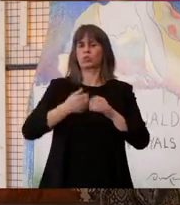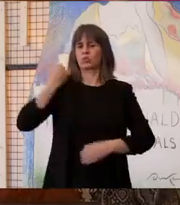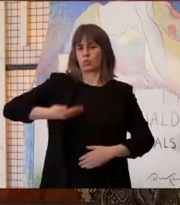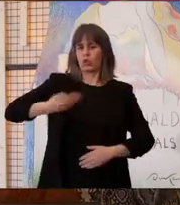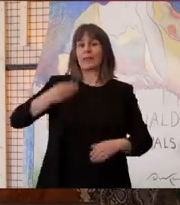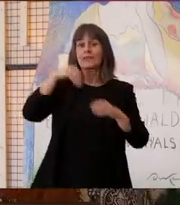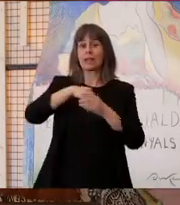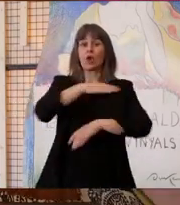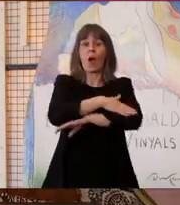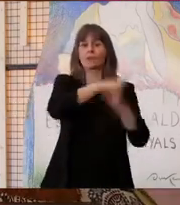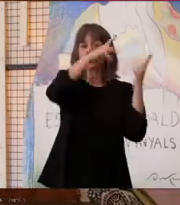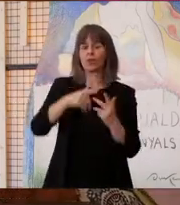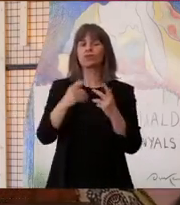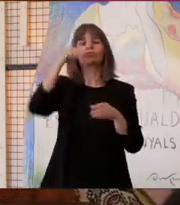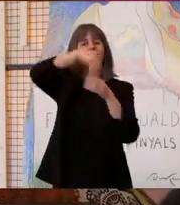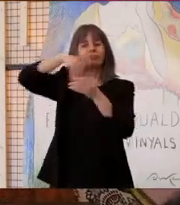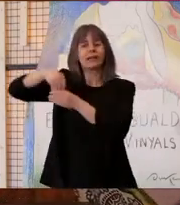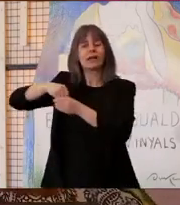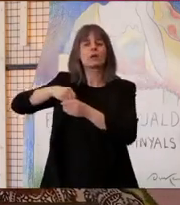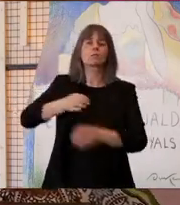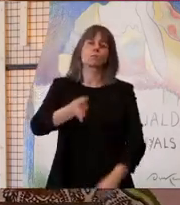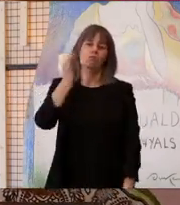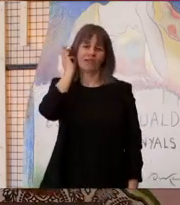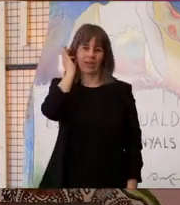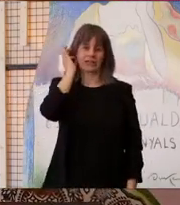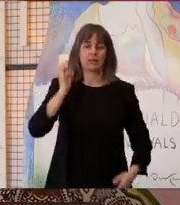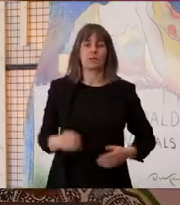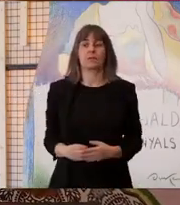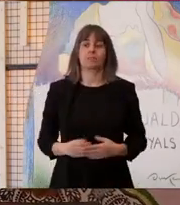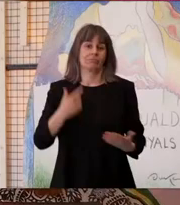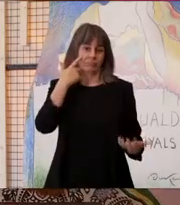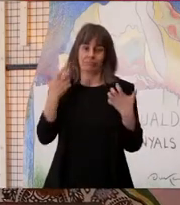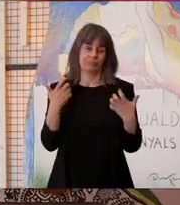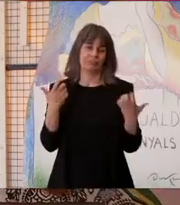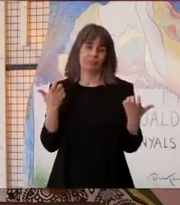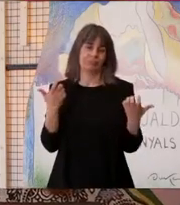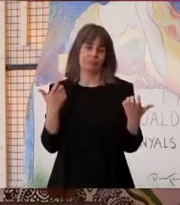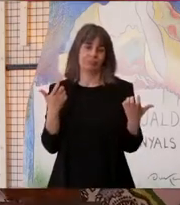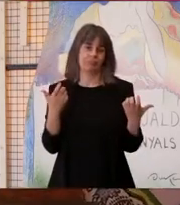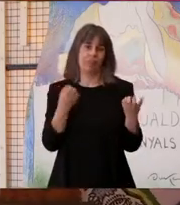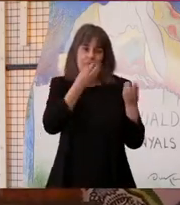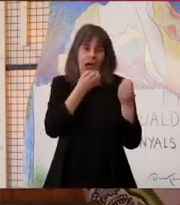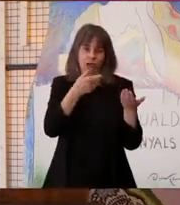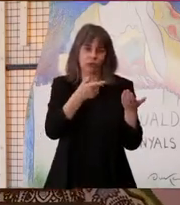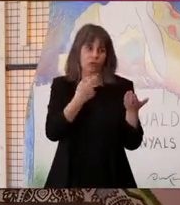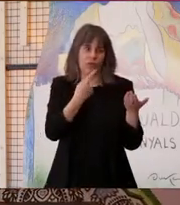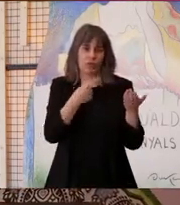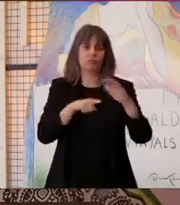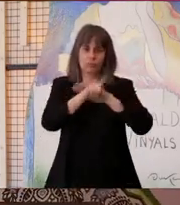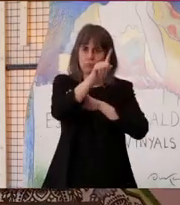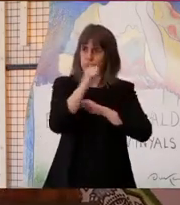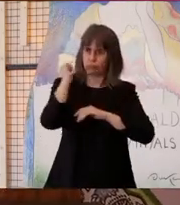están ocupados por mujeres de hecho Es evidente con ese dato que se ha avanzado mucho en los últimos años pero